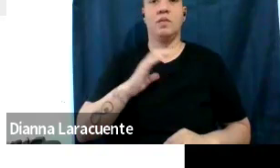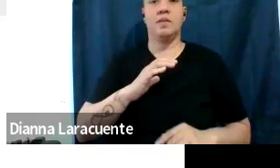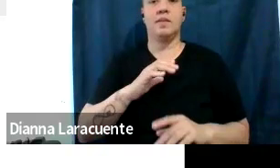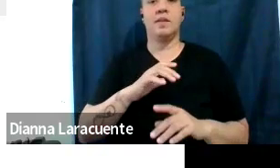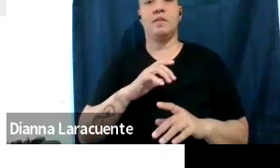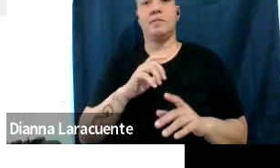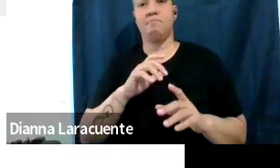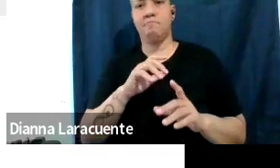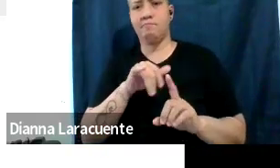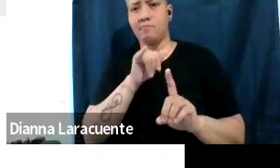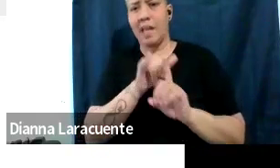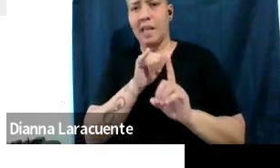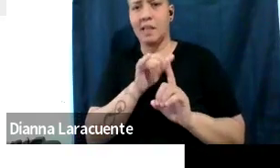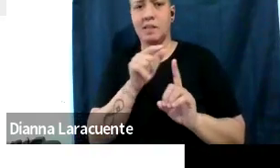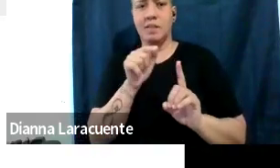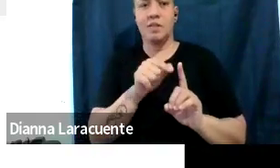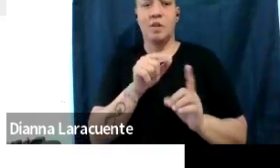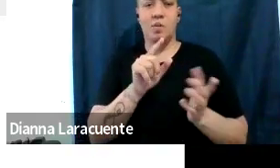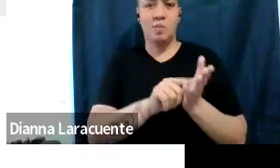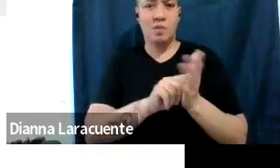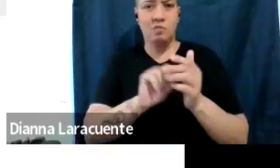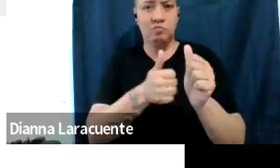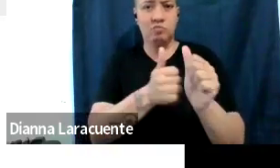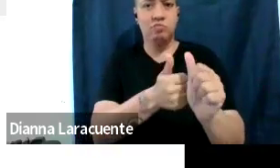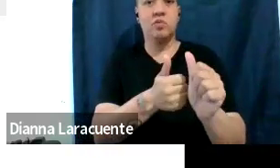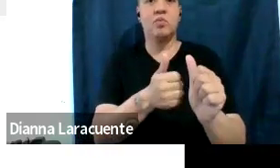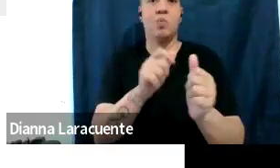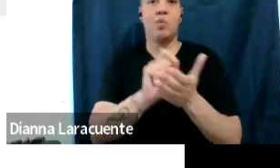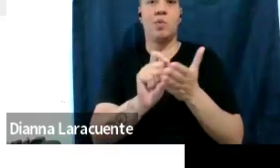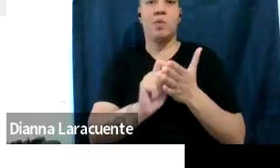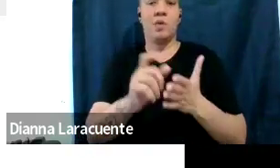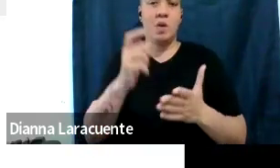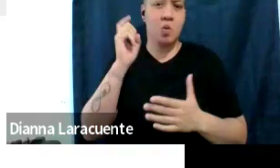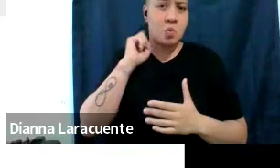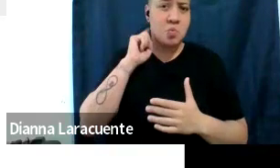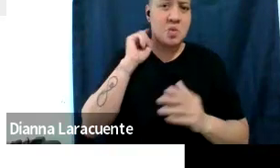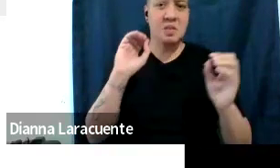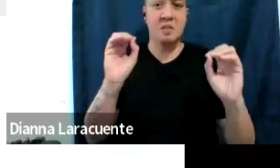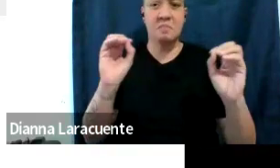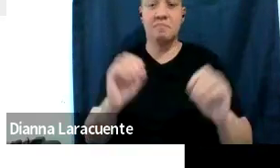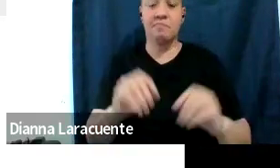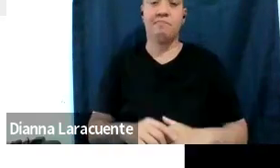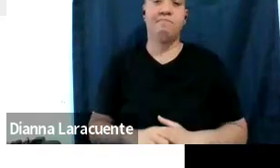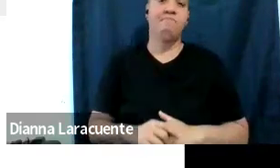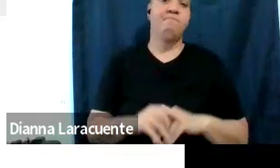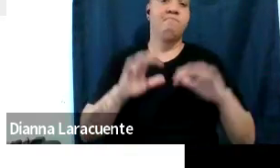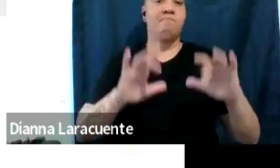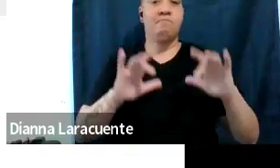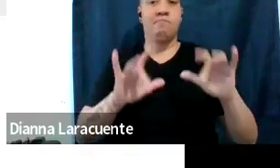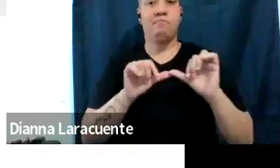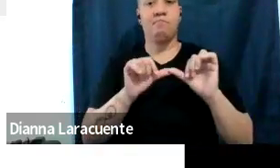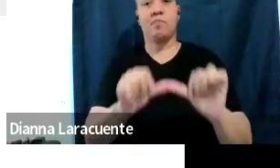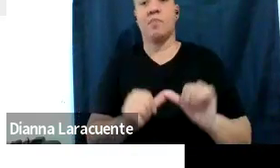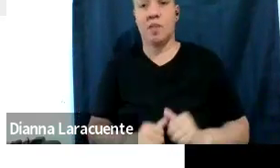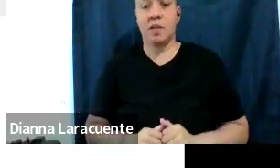unos periodistas mercenarios y por unos escritores sin conciencia. Ay, bendito, tiene vigencia.